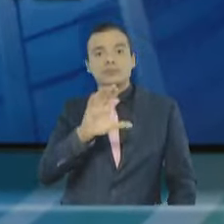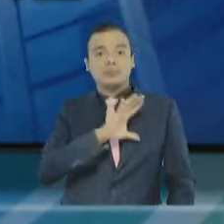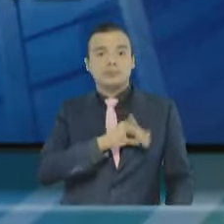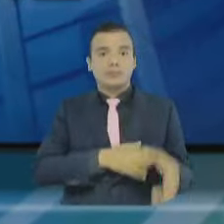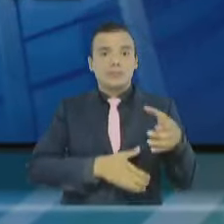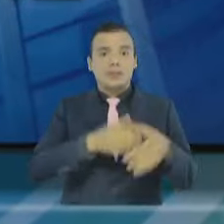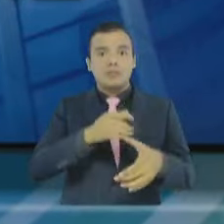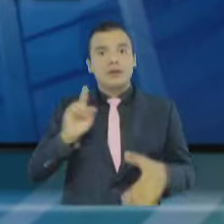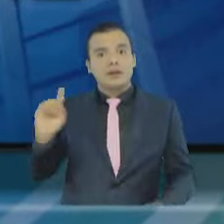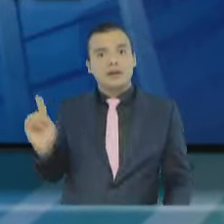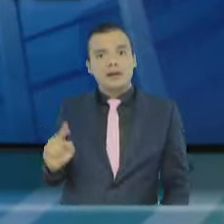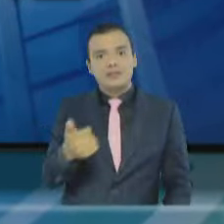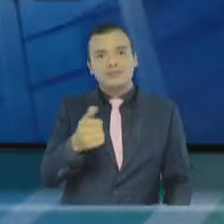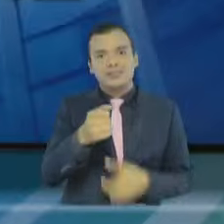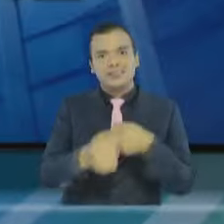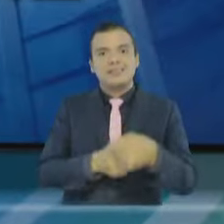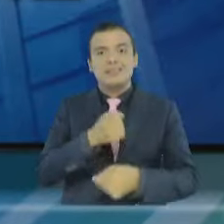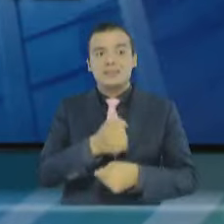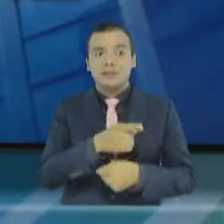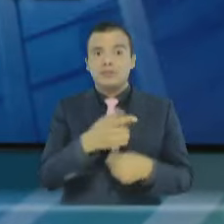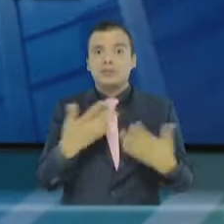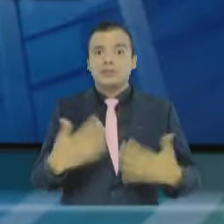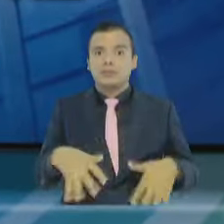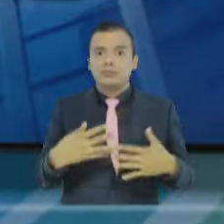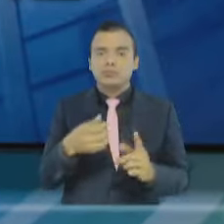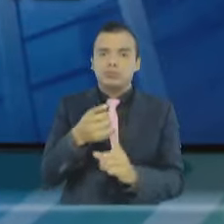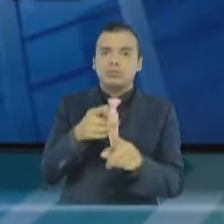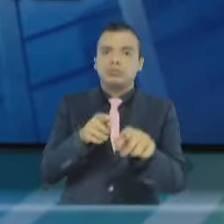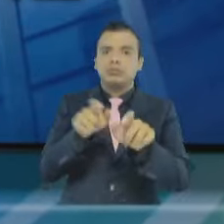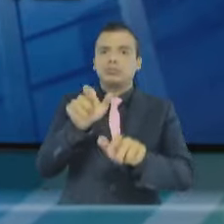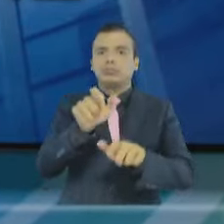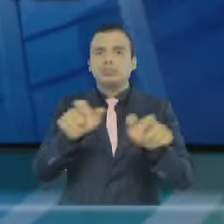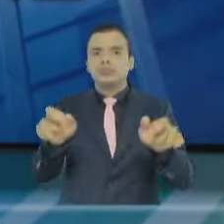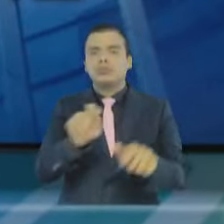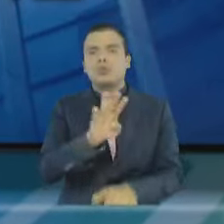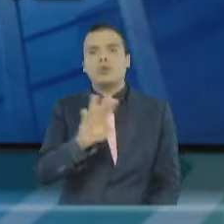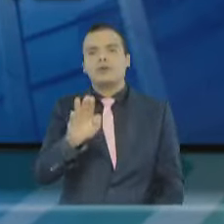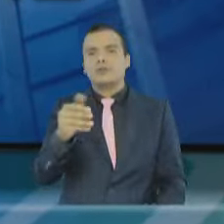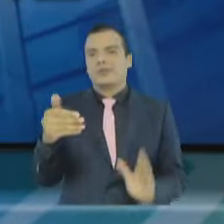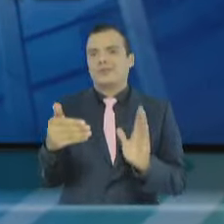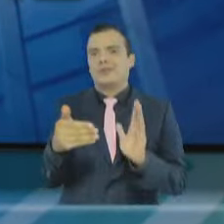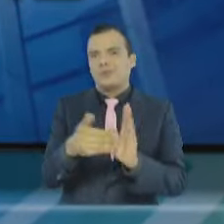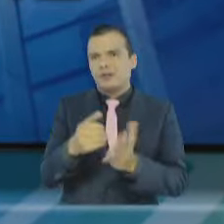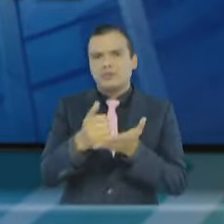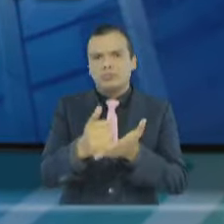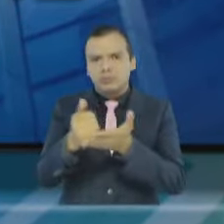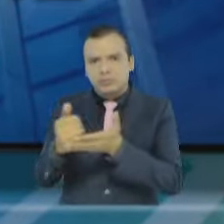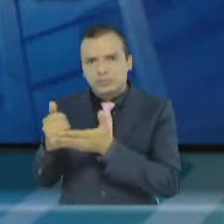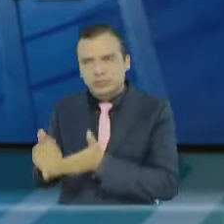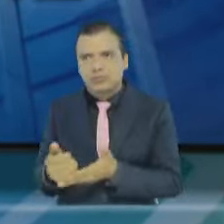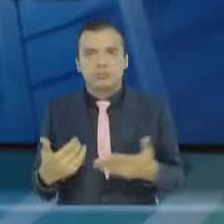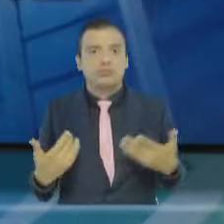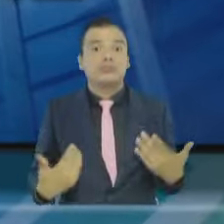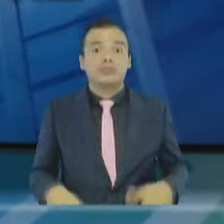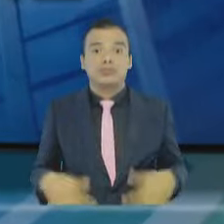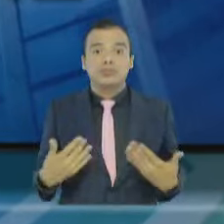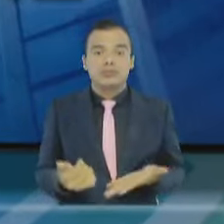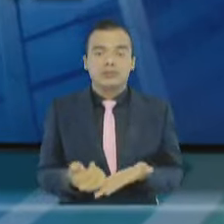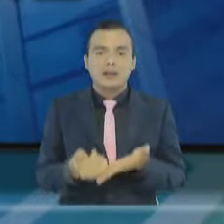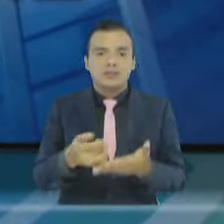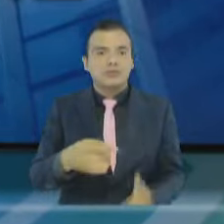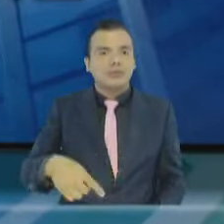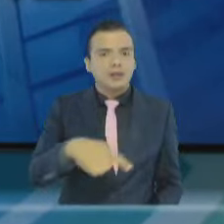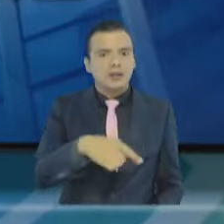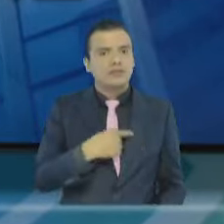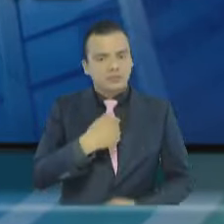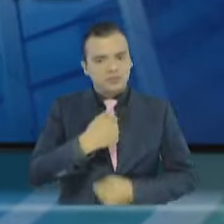operación, tiempo en el cual se ha logrado impactar a más de 44.000 empresarios y emprendedores del Valle del Cauca, promoviendo la formalización